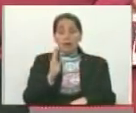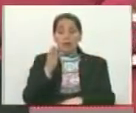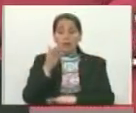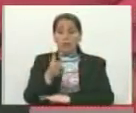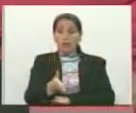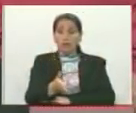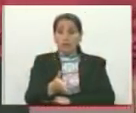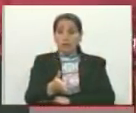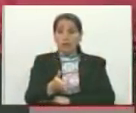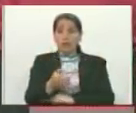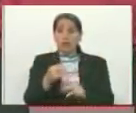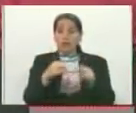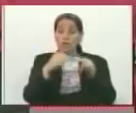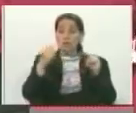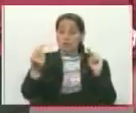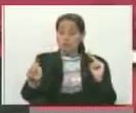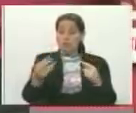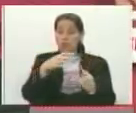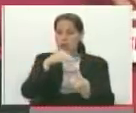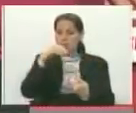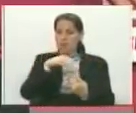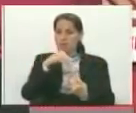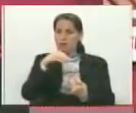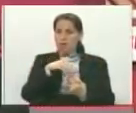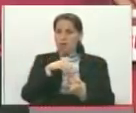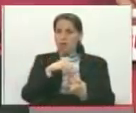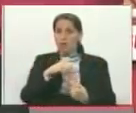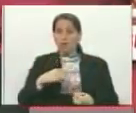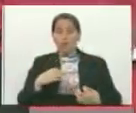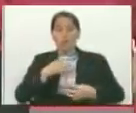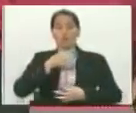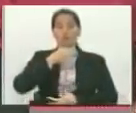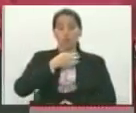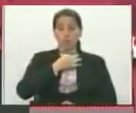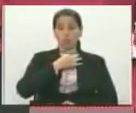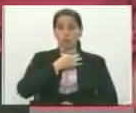Ya va. Él fue al distribuidor con flu.